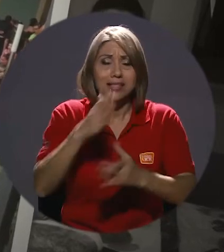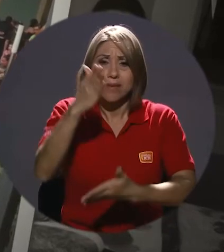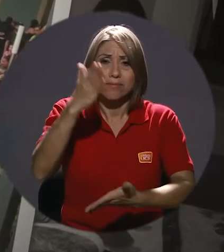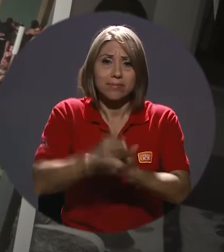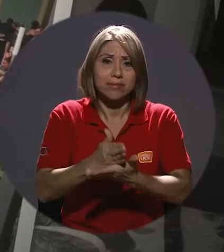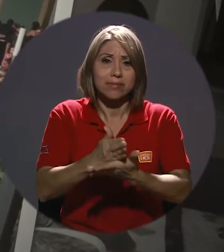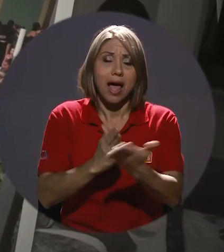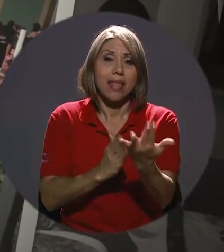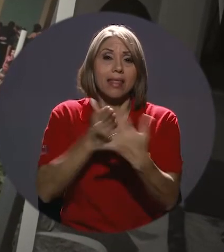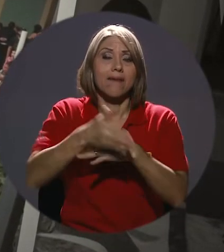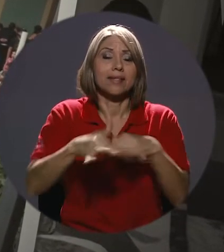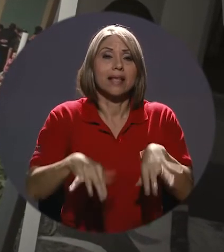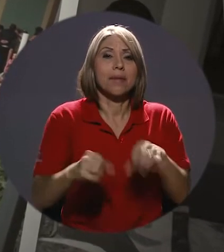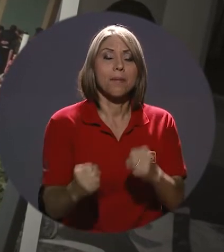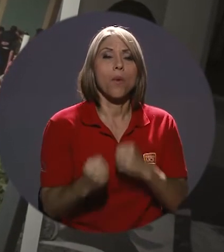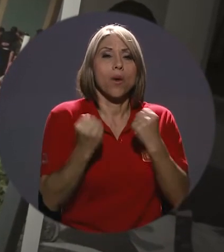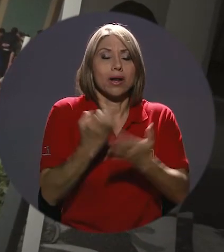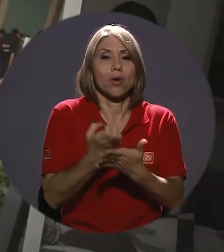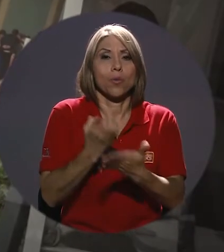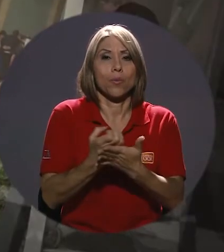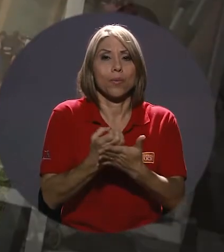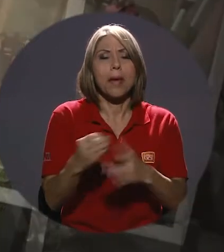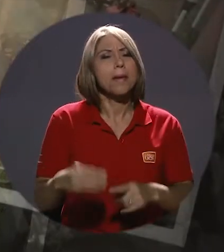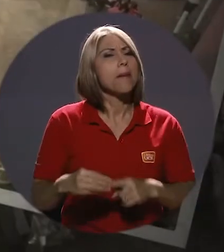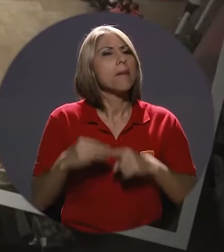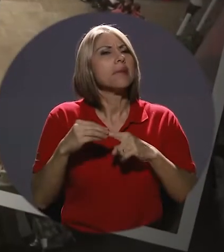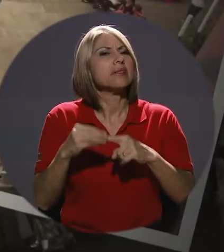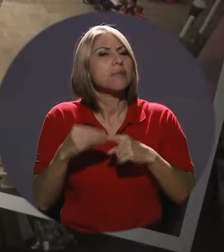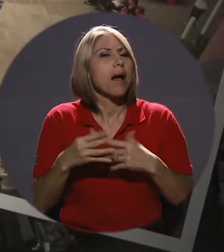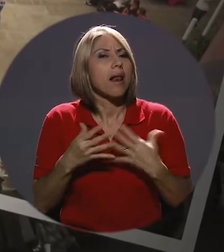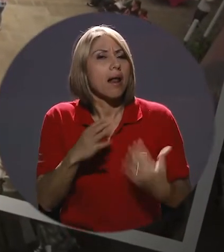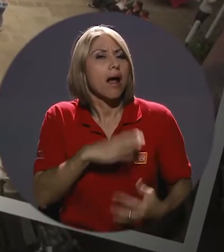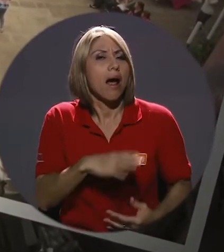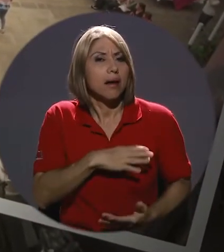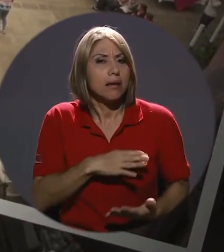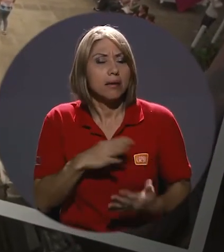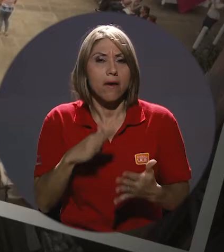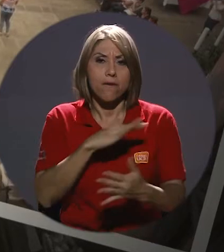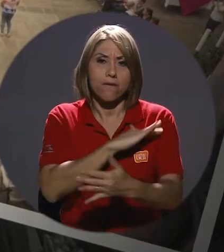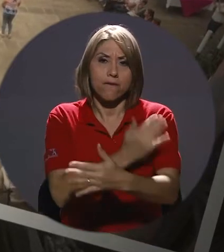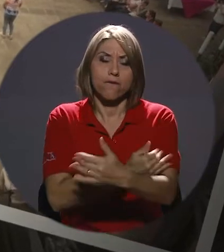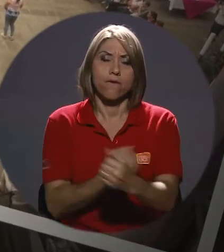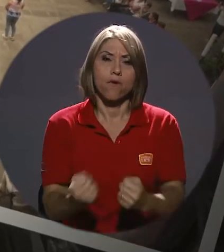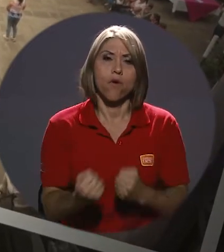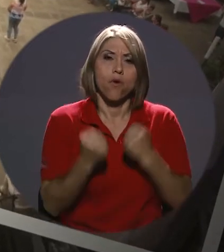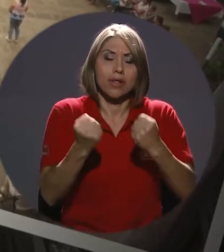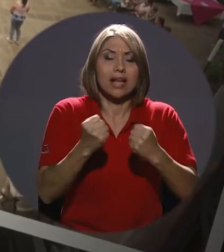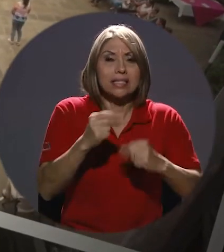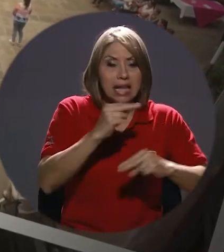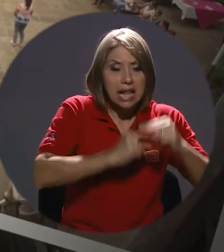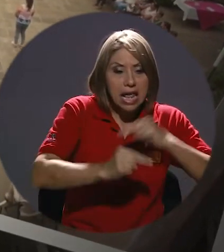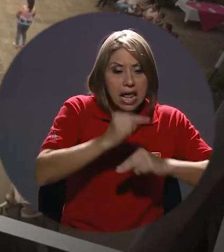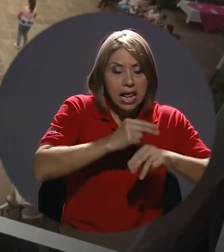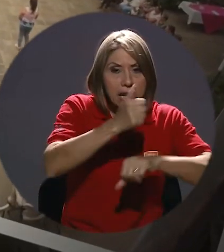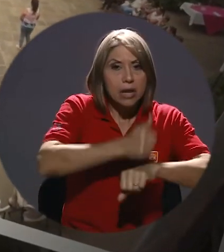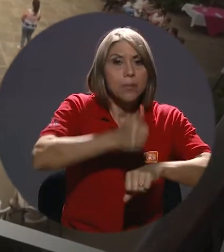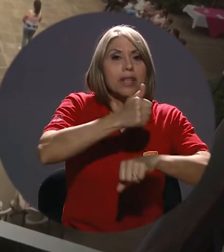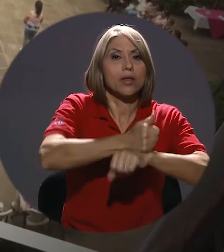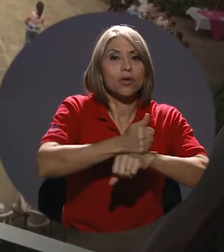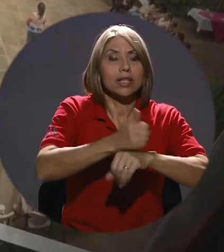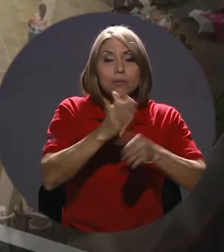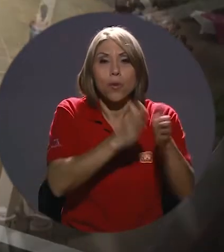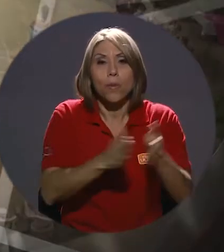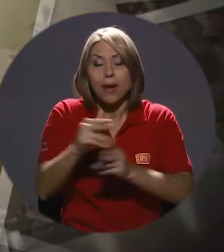ciclos de violencia a través del empoderamiento económico. Una de las principales claves ha sido fortalecer la